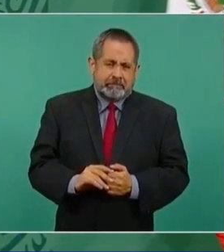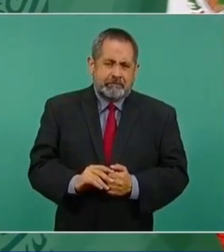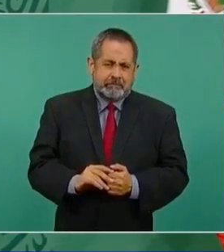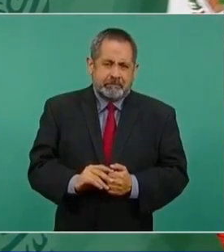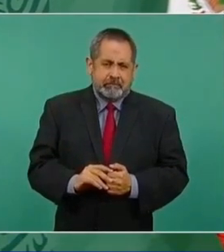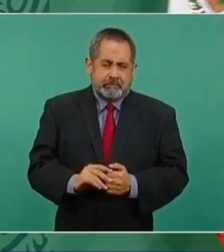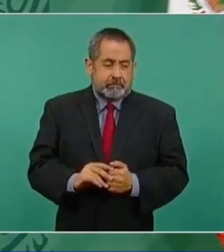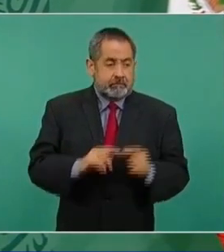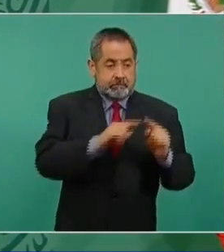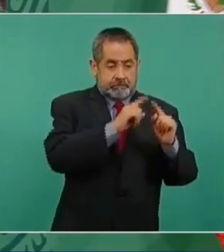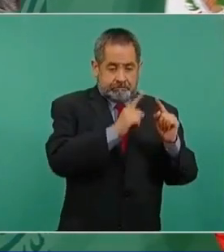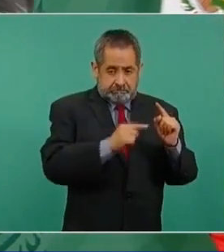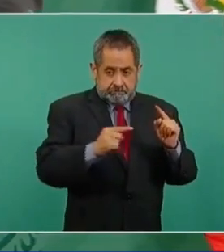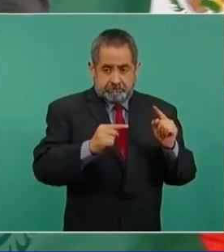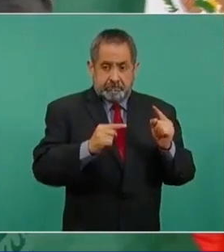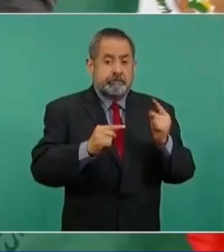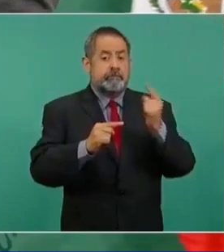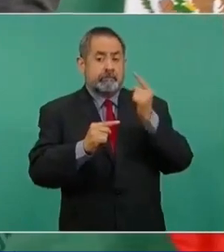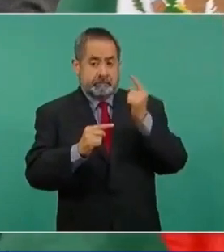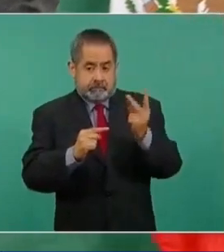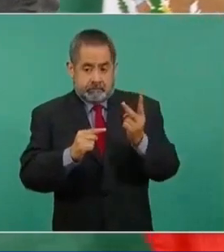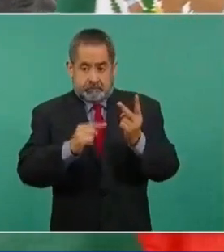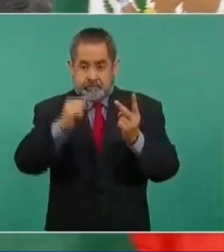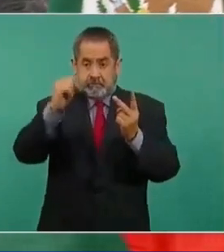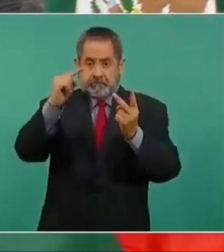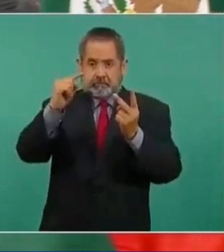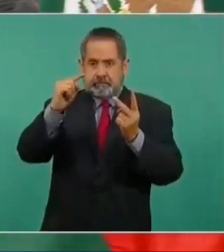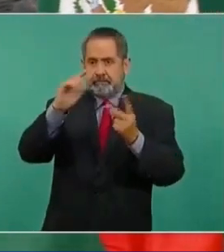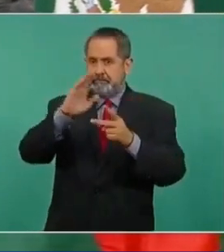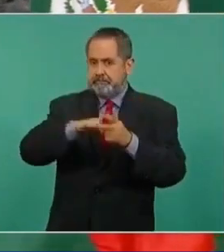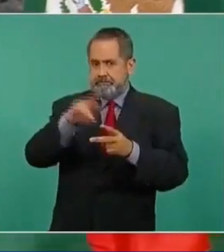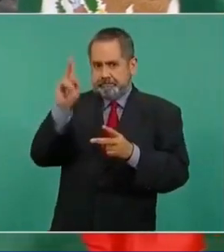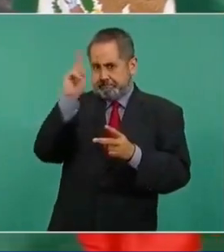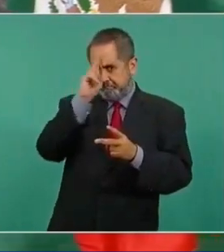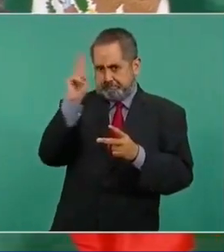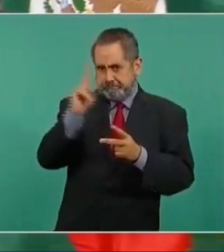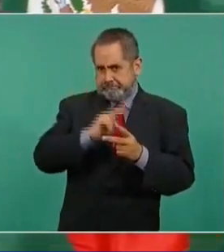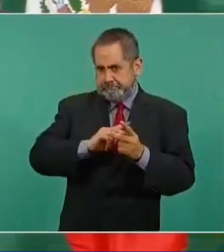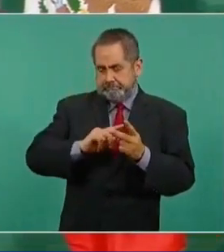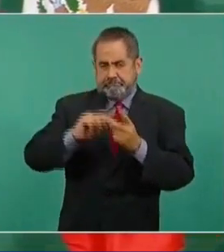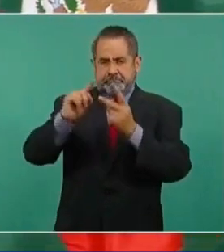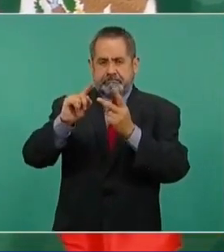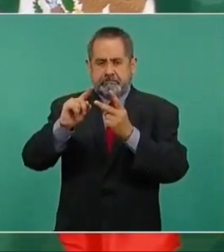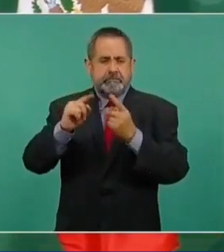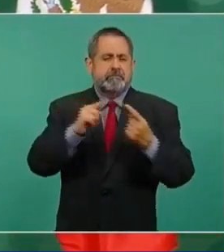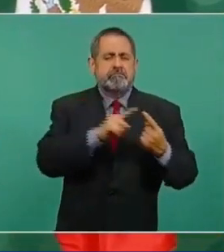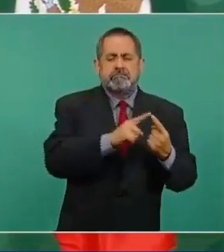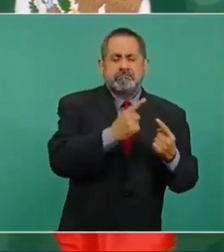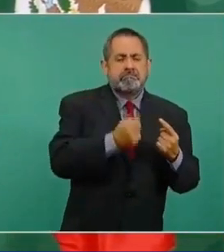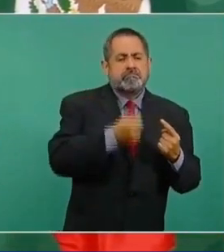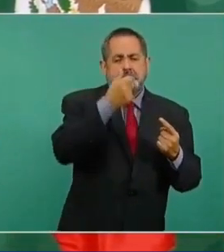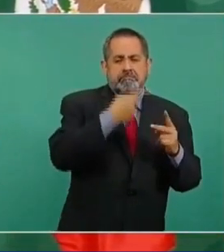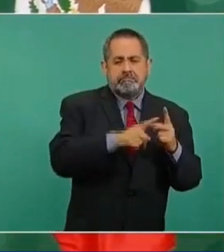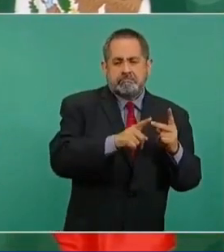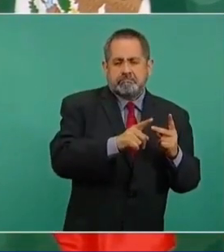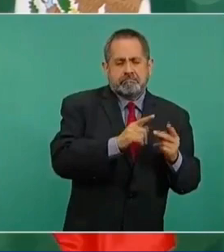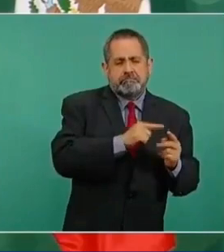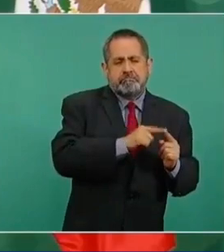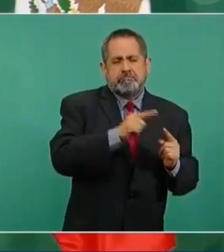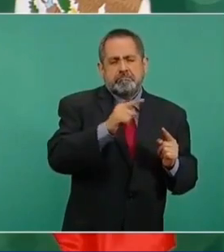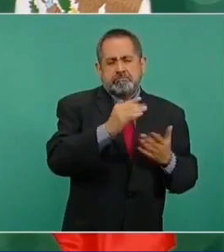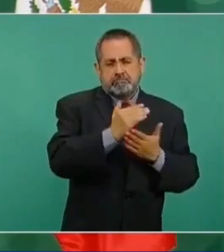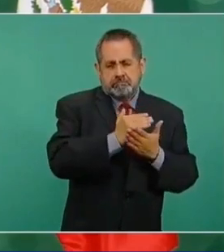a la segunda, que fue la más fuerte, y a la primera, pero es porque